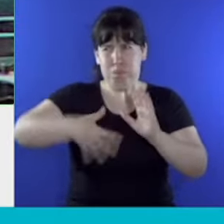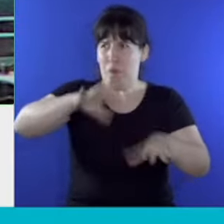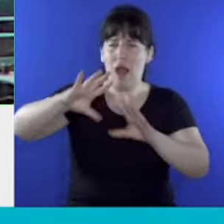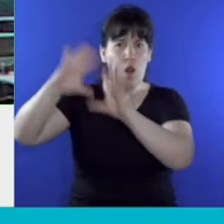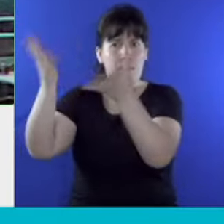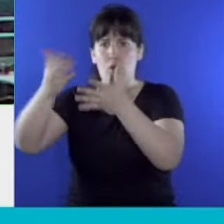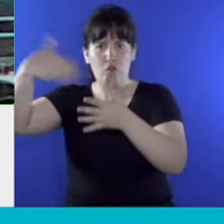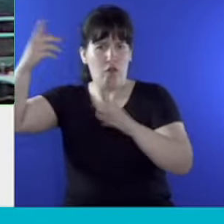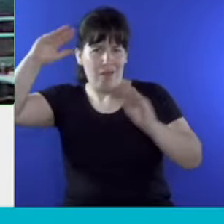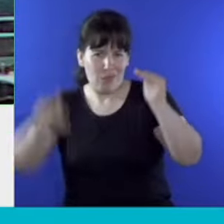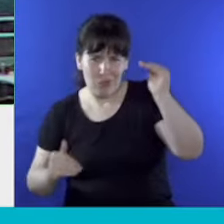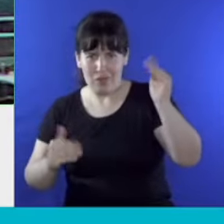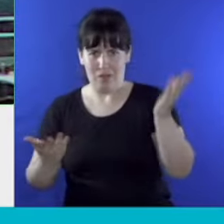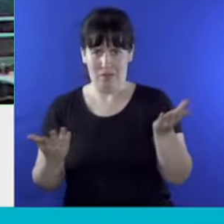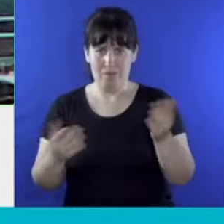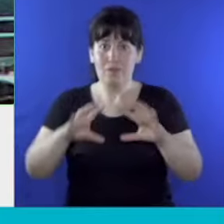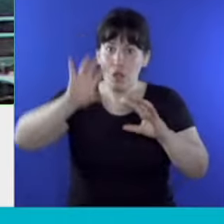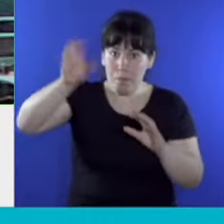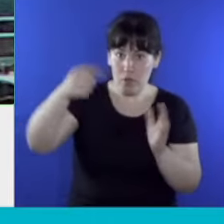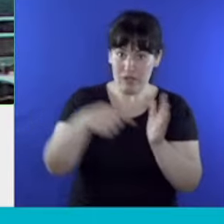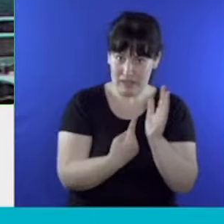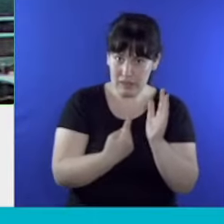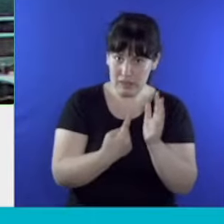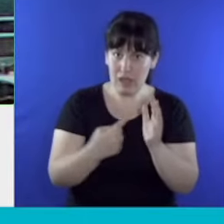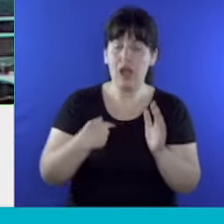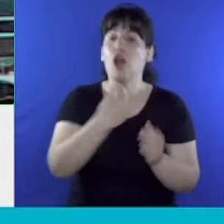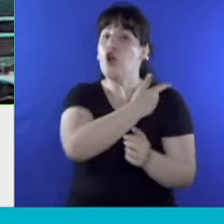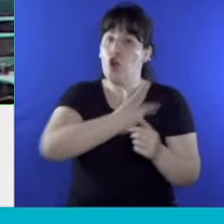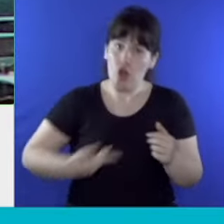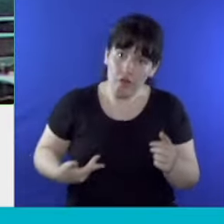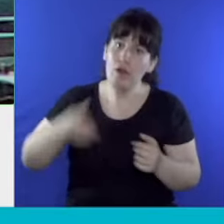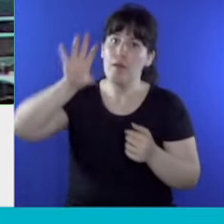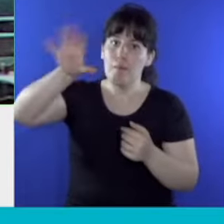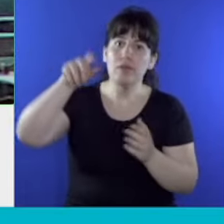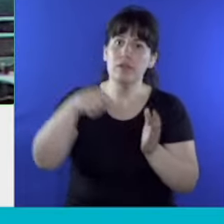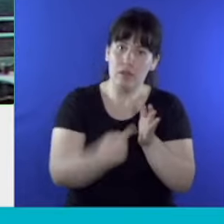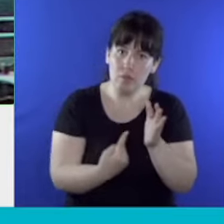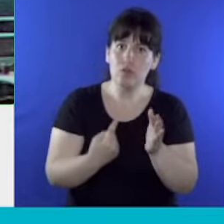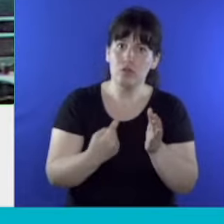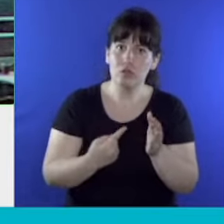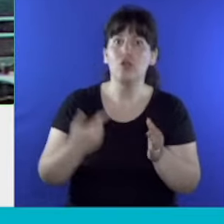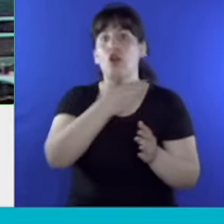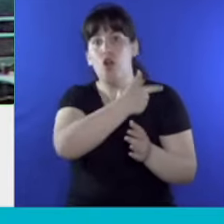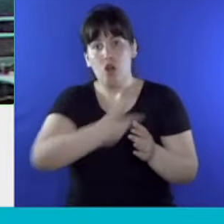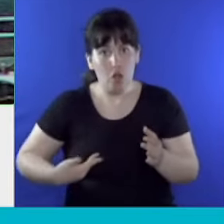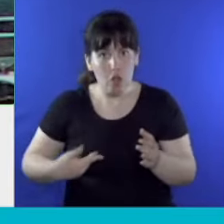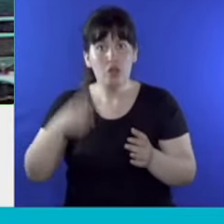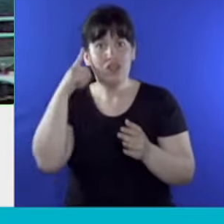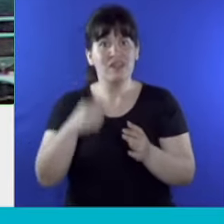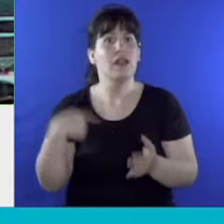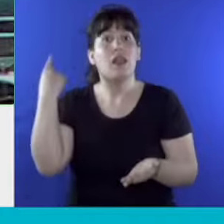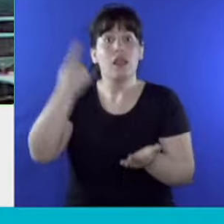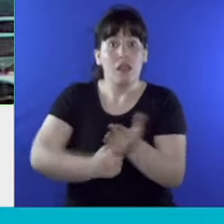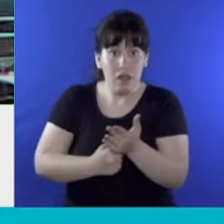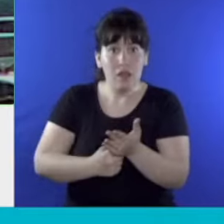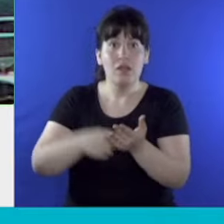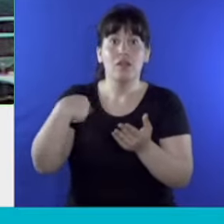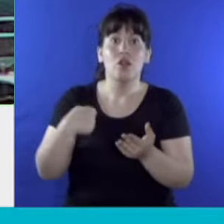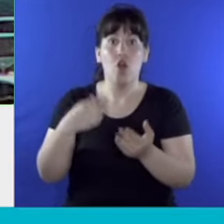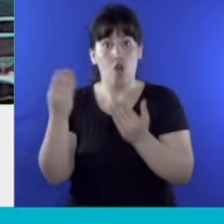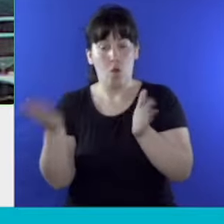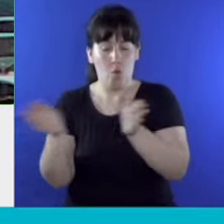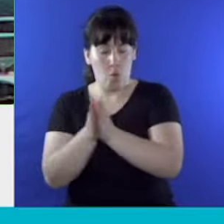En ese aspecto, la provincia de Buenos Aires, el gobierno de la provincia de Buenos Aires, nuestro gobernador toma la decisión con su ministro de